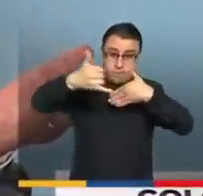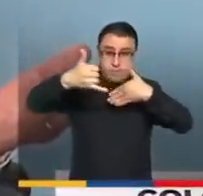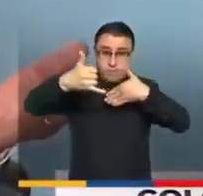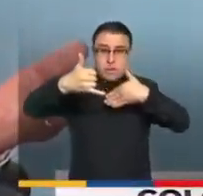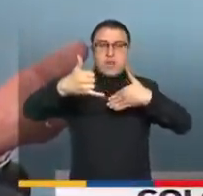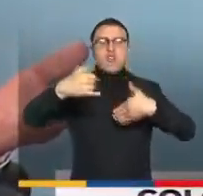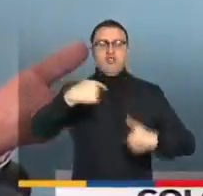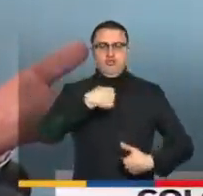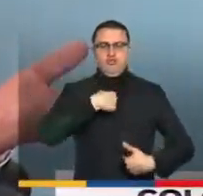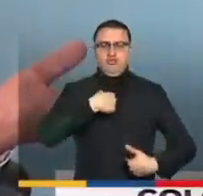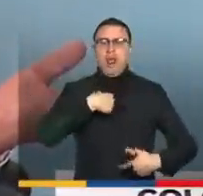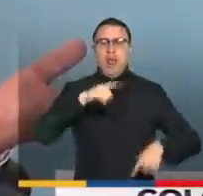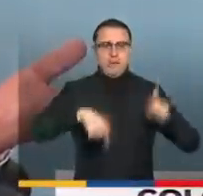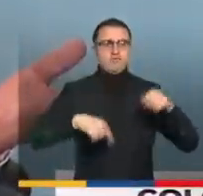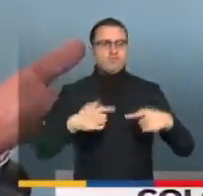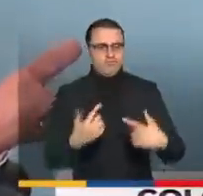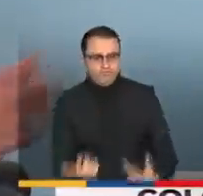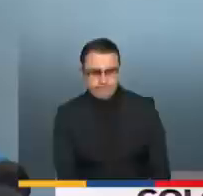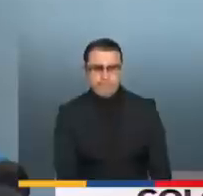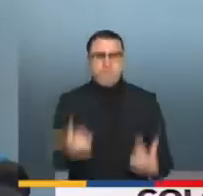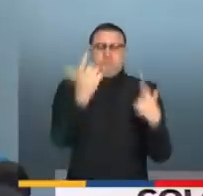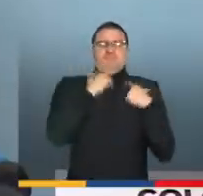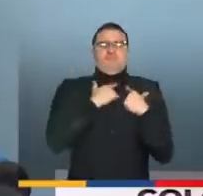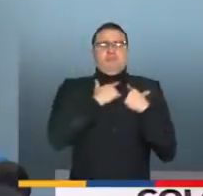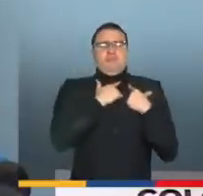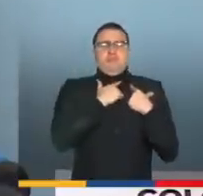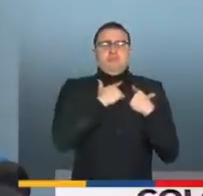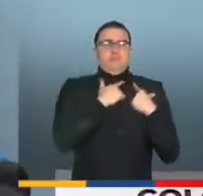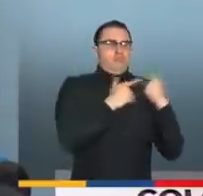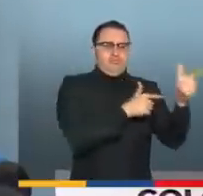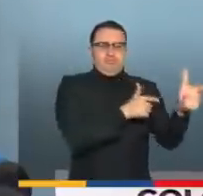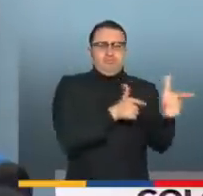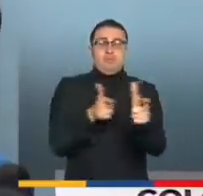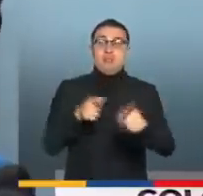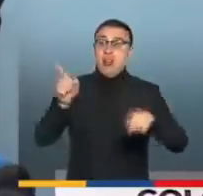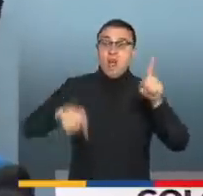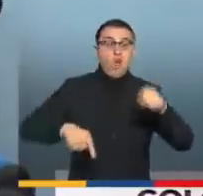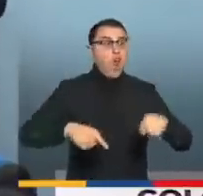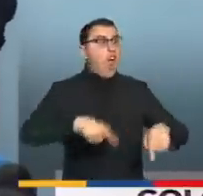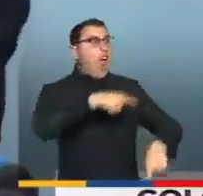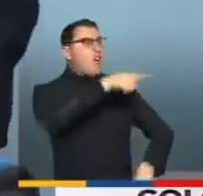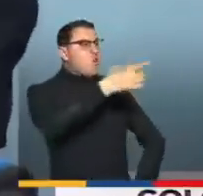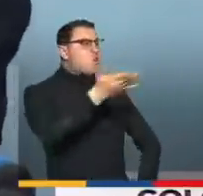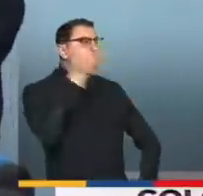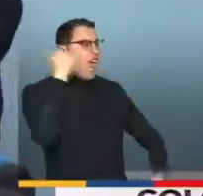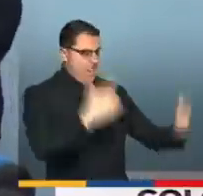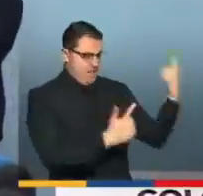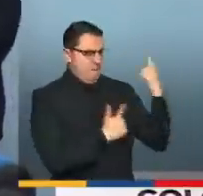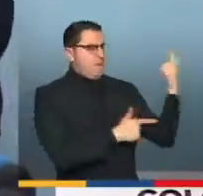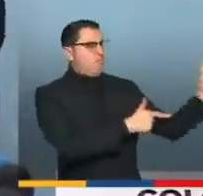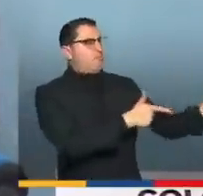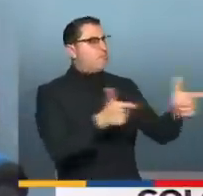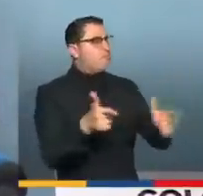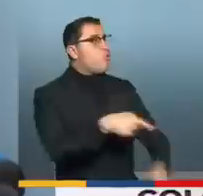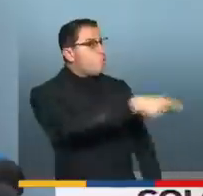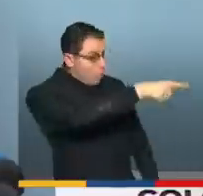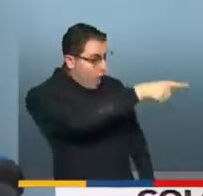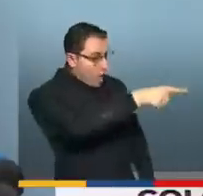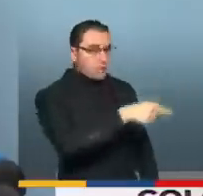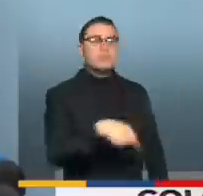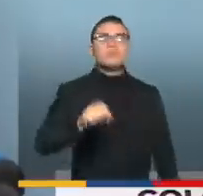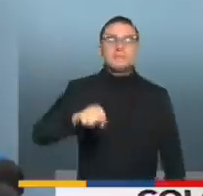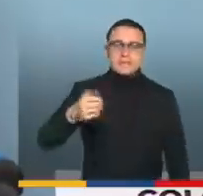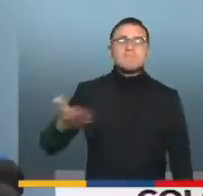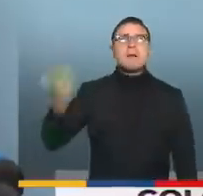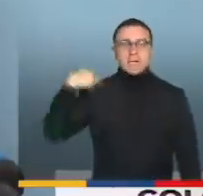A mí mucha gente en las calles de Bogotá y del país me dicen, ¿y usted fue guerrillero? Pues sí, nos levantamos